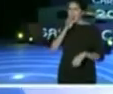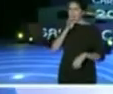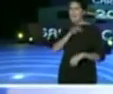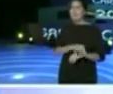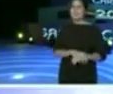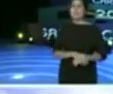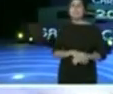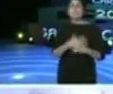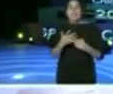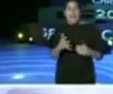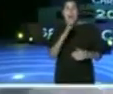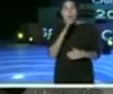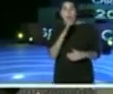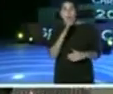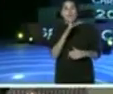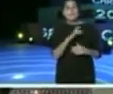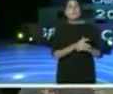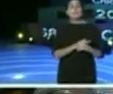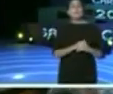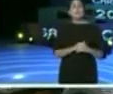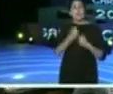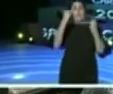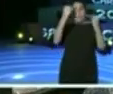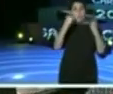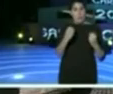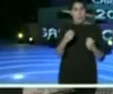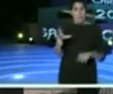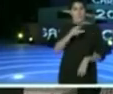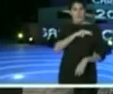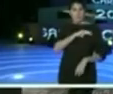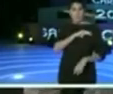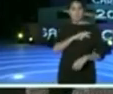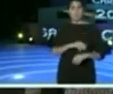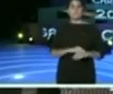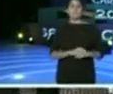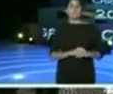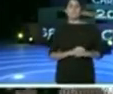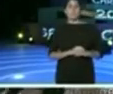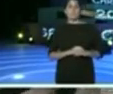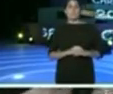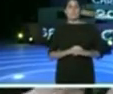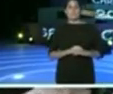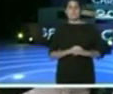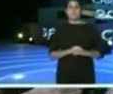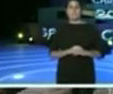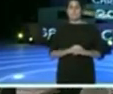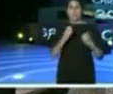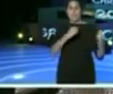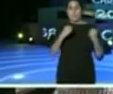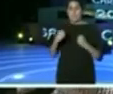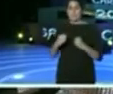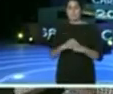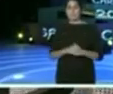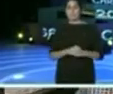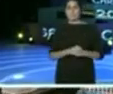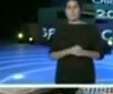ya entramos en materia. Venga. Vamos, sí, a por los institucionales. Vale. Para entregarlo, ¿te ayudo? Bueno, sí, llama, pero